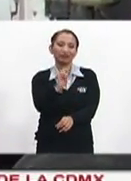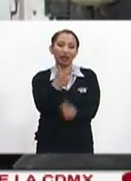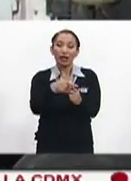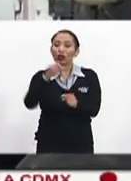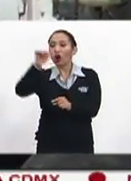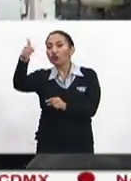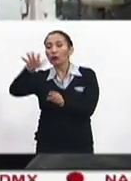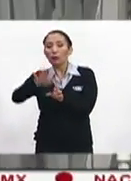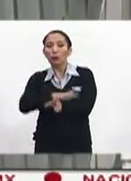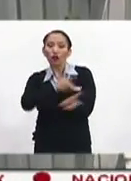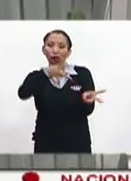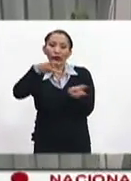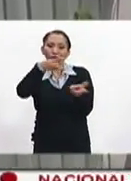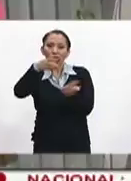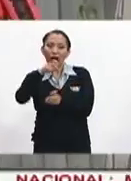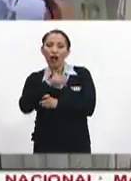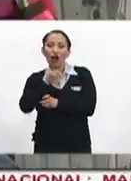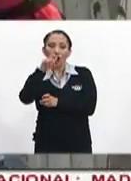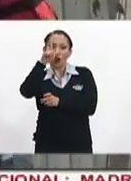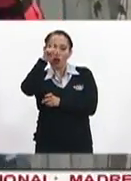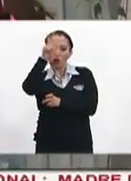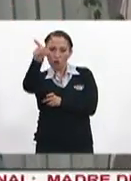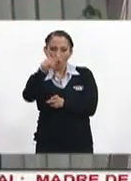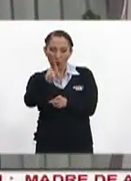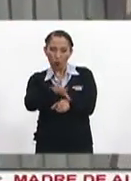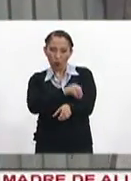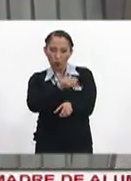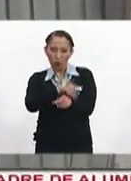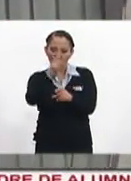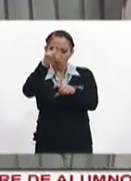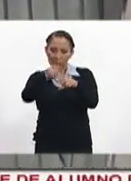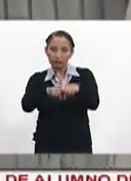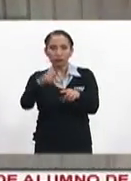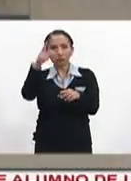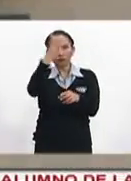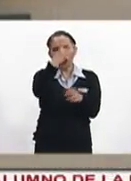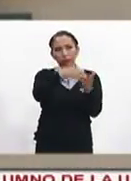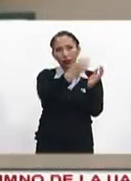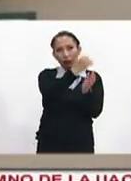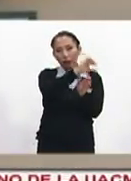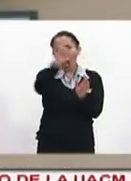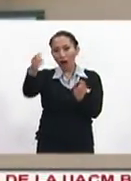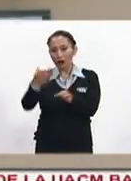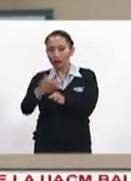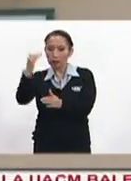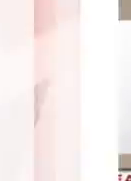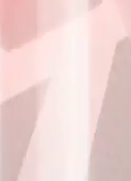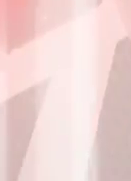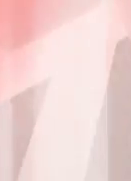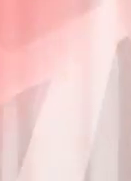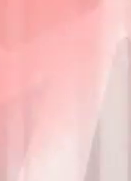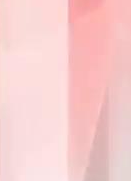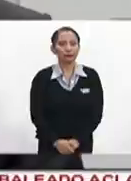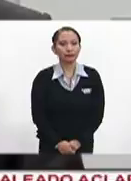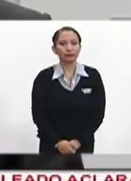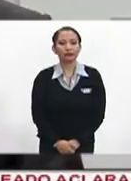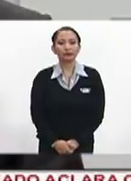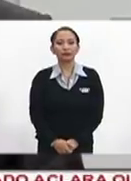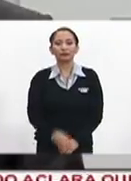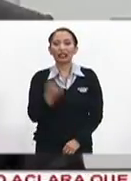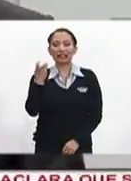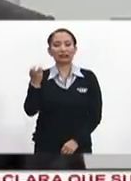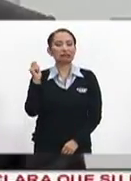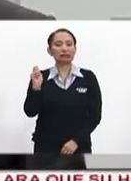mientras que el resto es producto del robo de luz, el cual ha bajado de 2009 a la fecha. Esto